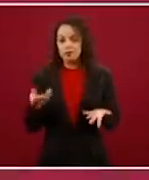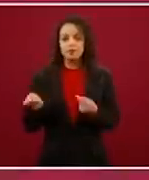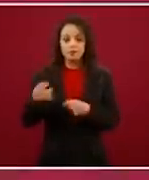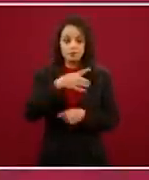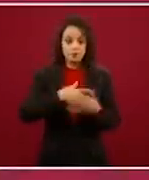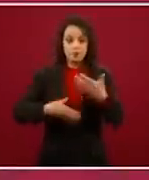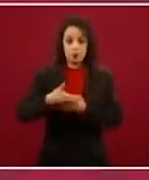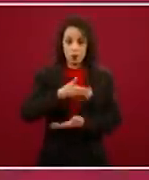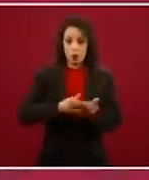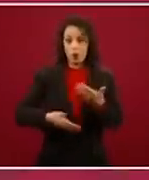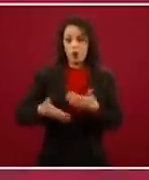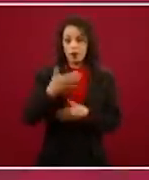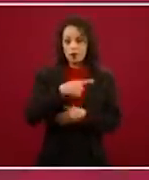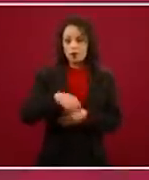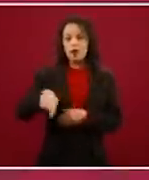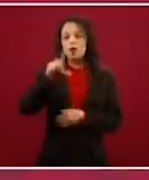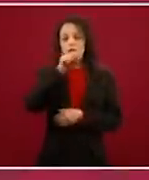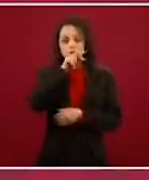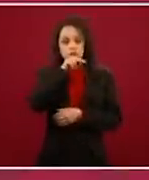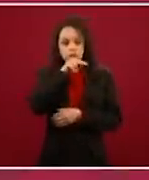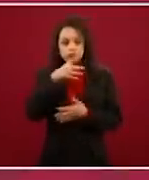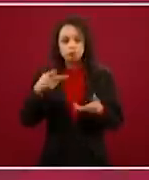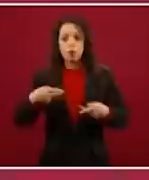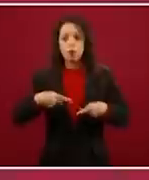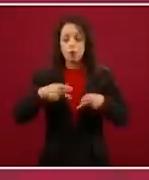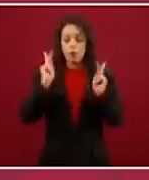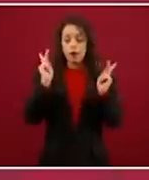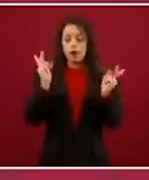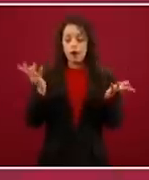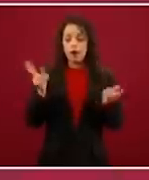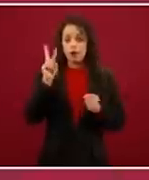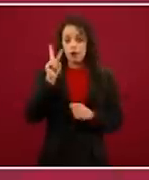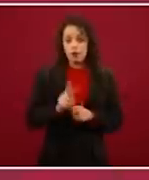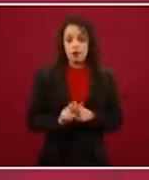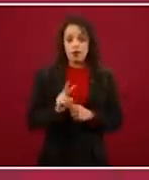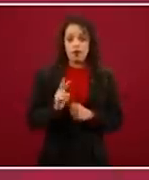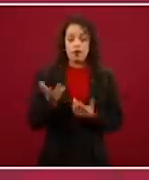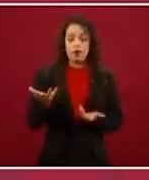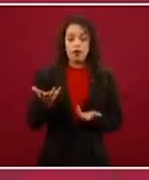Nosotros celebramos que la semana